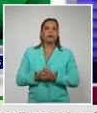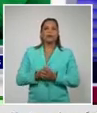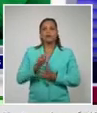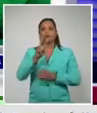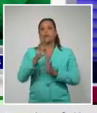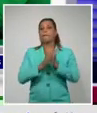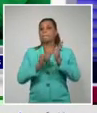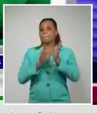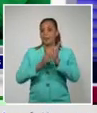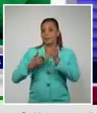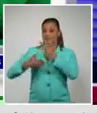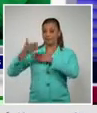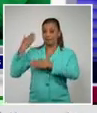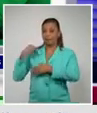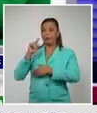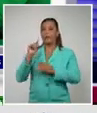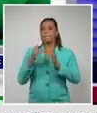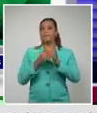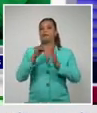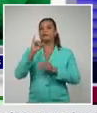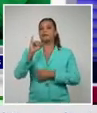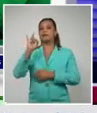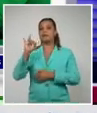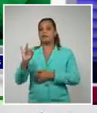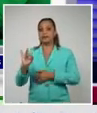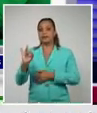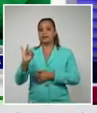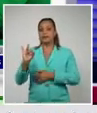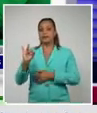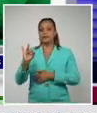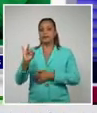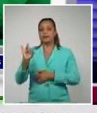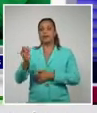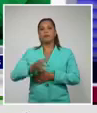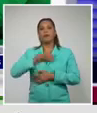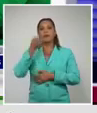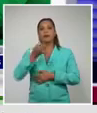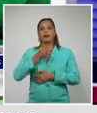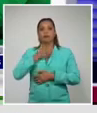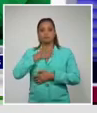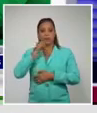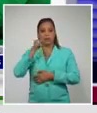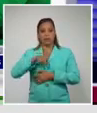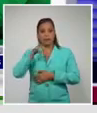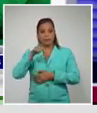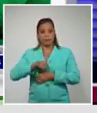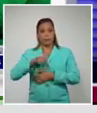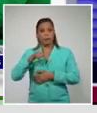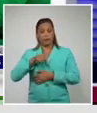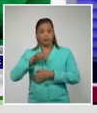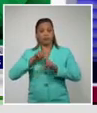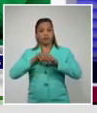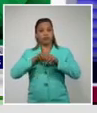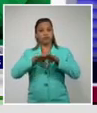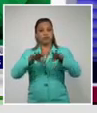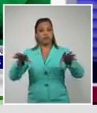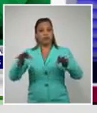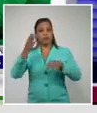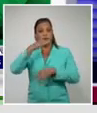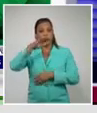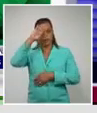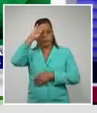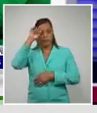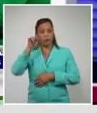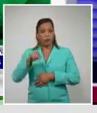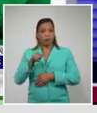meses. 1.067, estamos hablando de casos autóctonos, propios de la transmisión